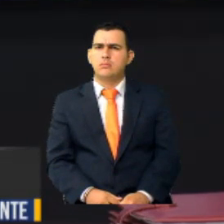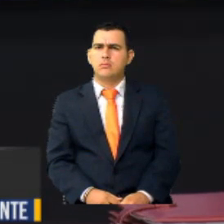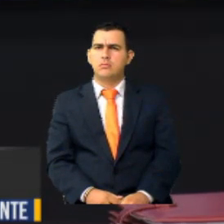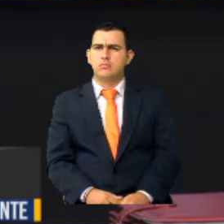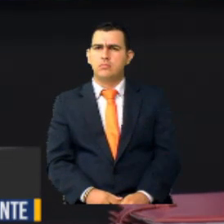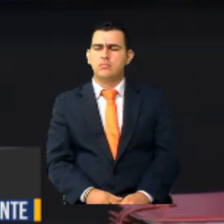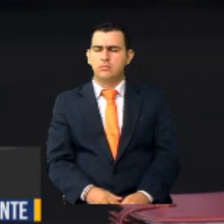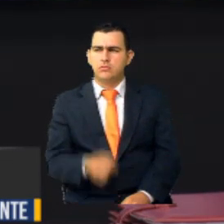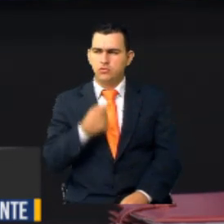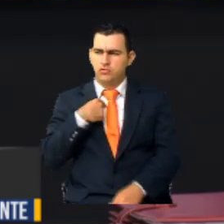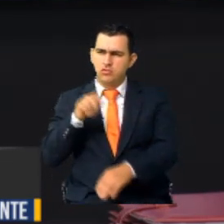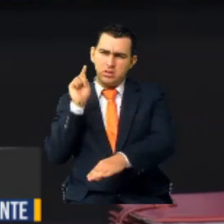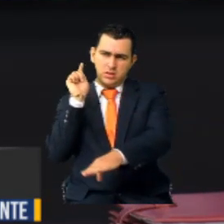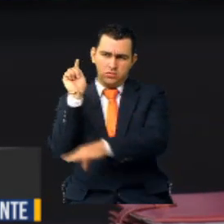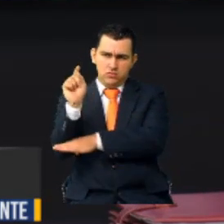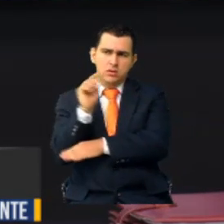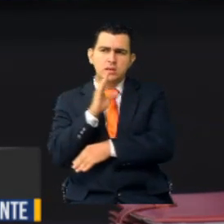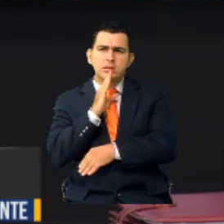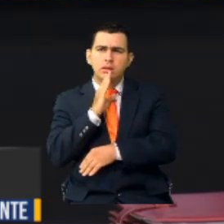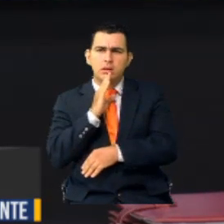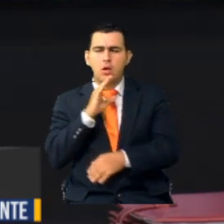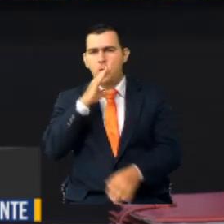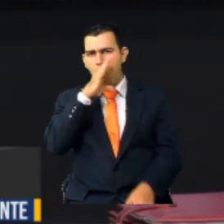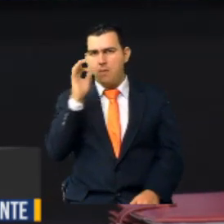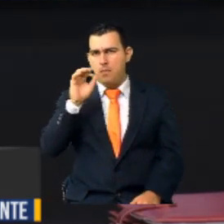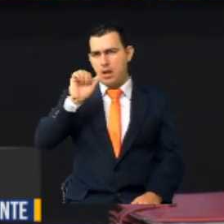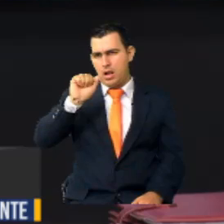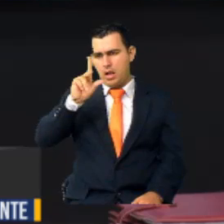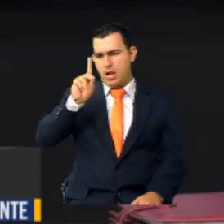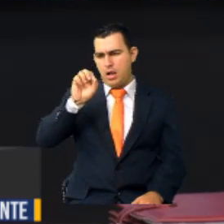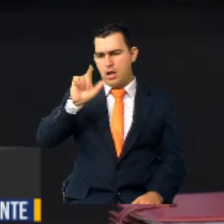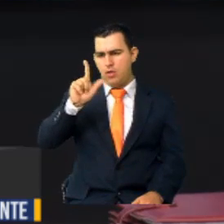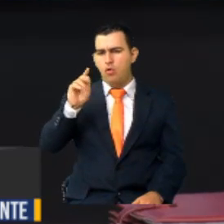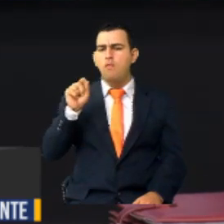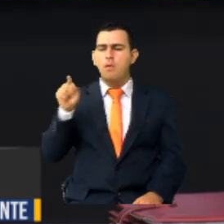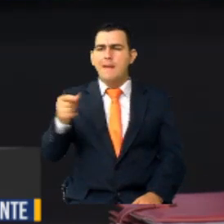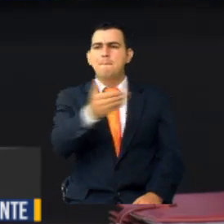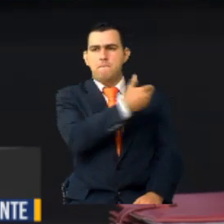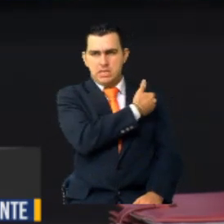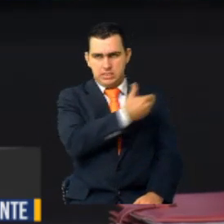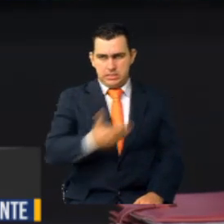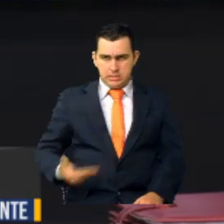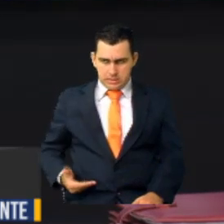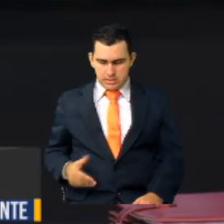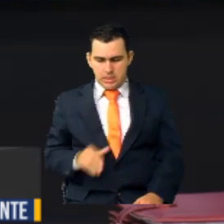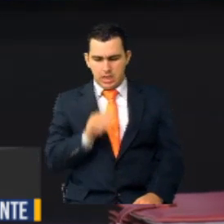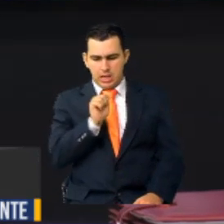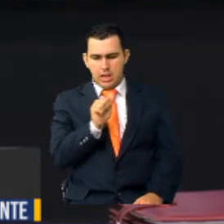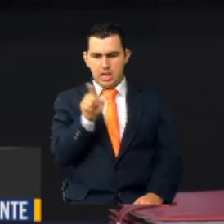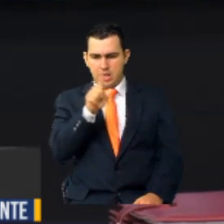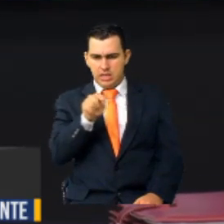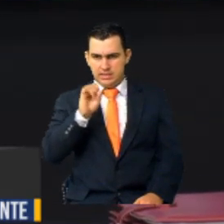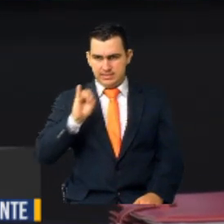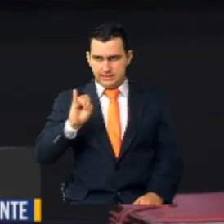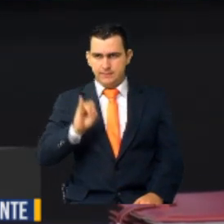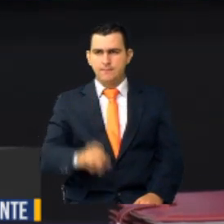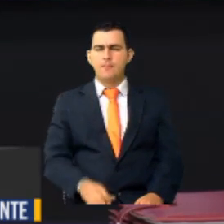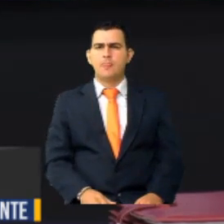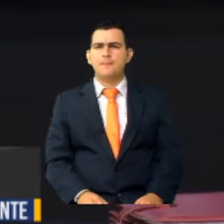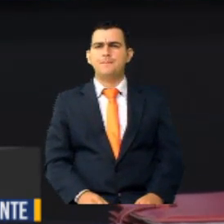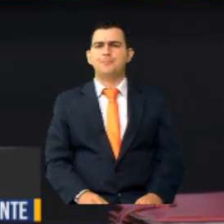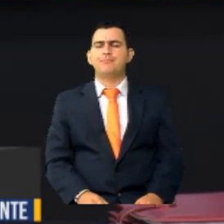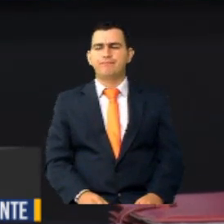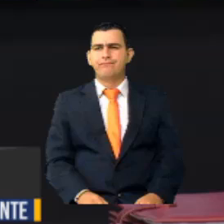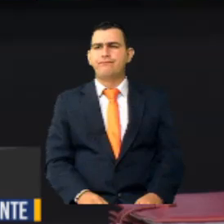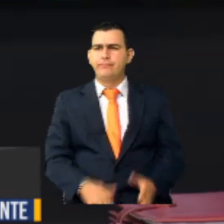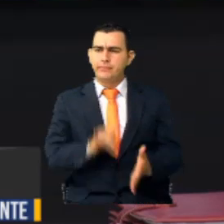La denuncia la instaura el señor Adolfo Restrepo, presidente de nuestro partido, Alianza Social Independiente. De esa manera le